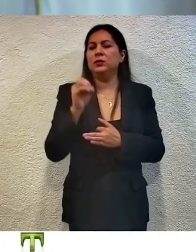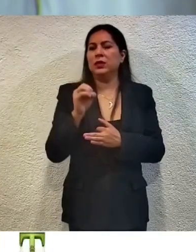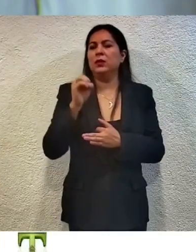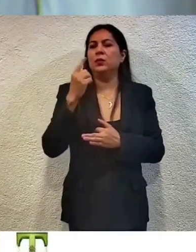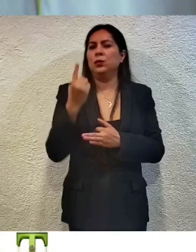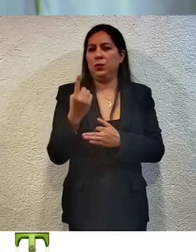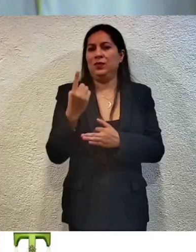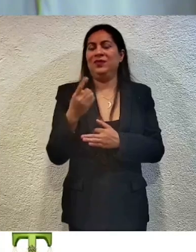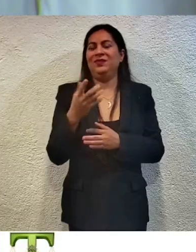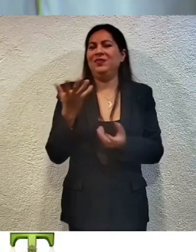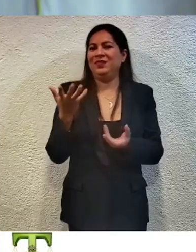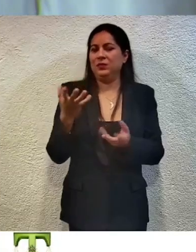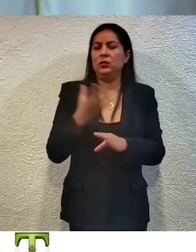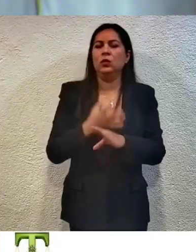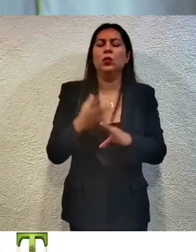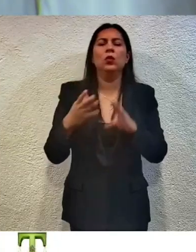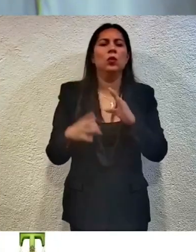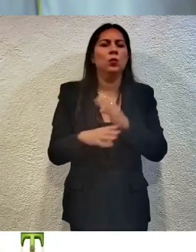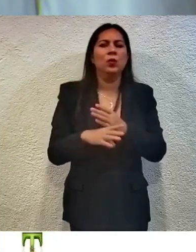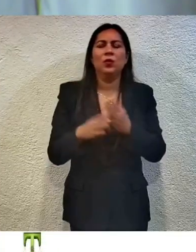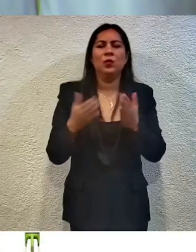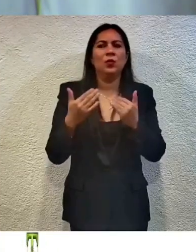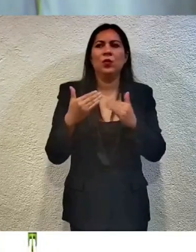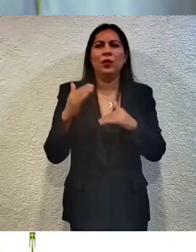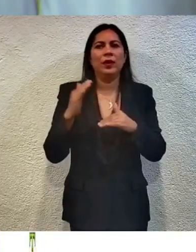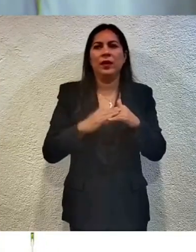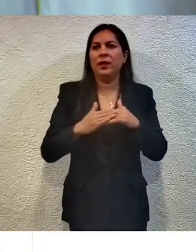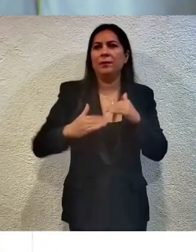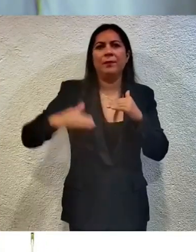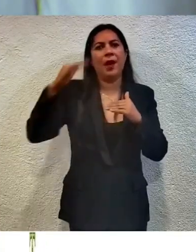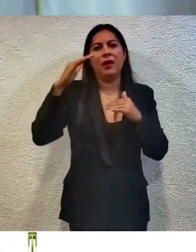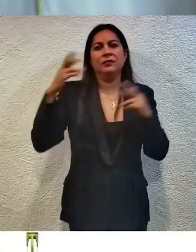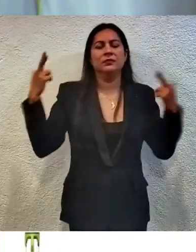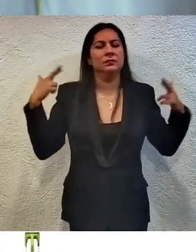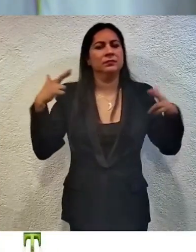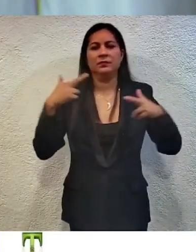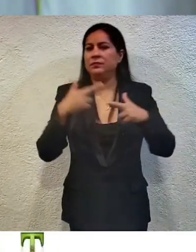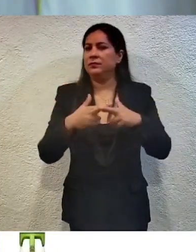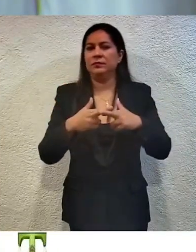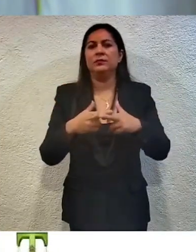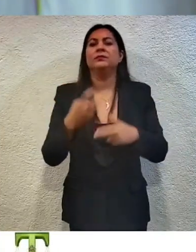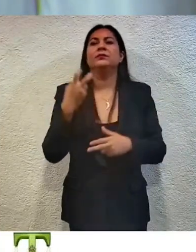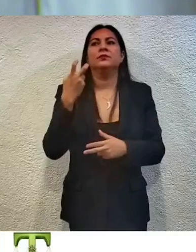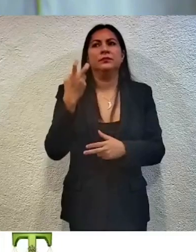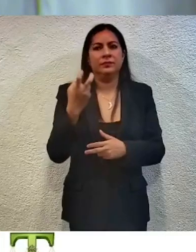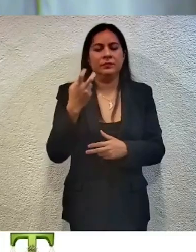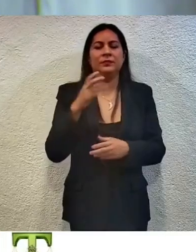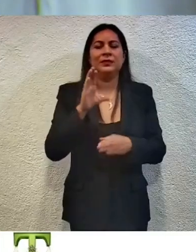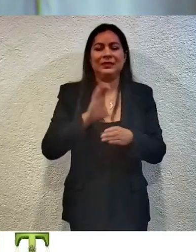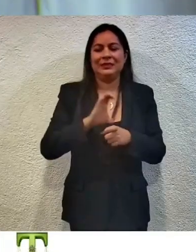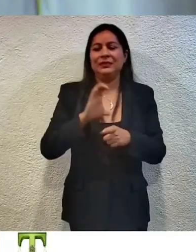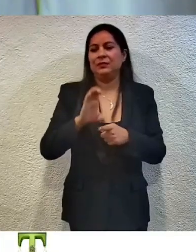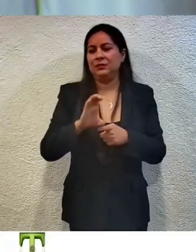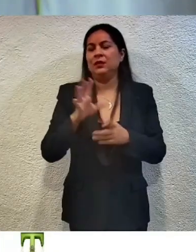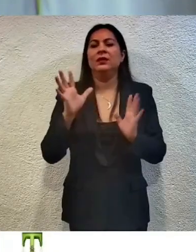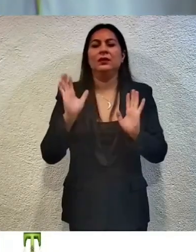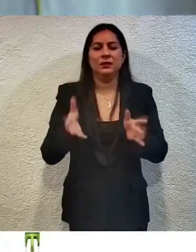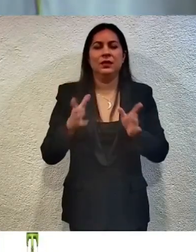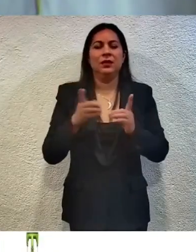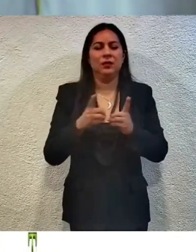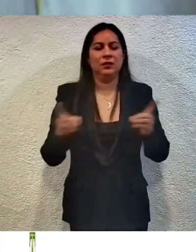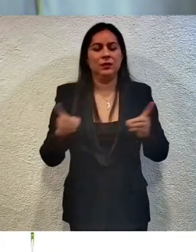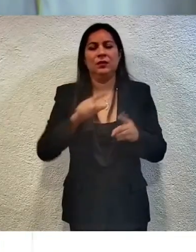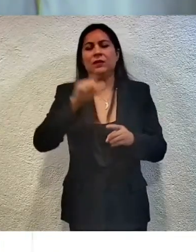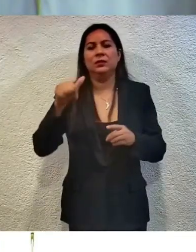Es decir, ahí no hay sobrerepresentación. Entonces, ya lo que desarrolla después